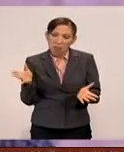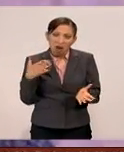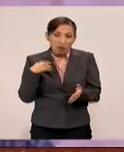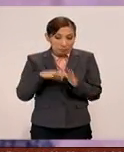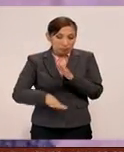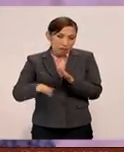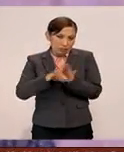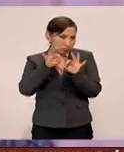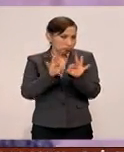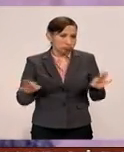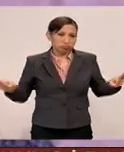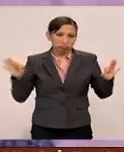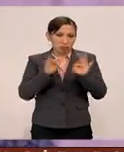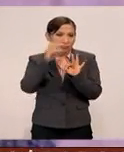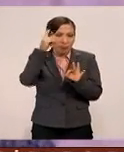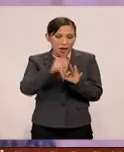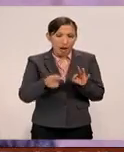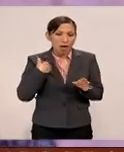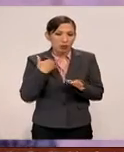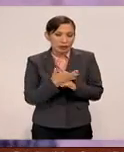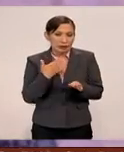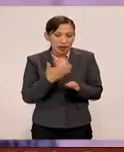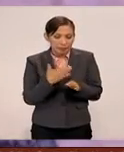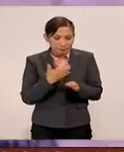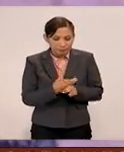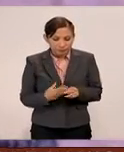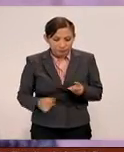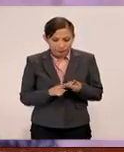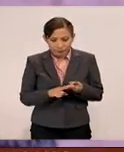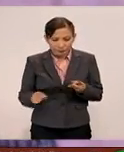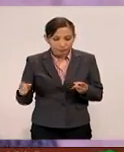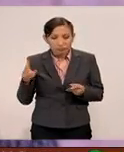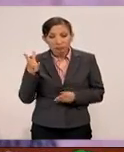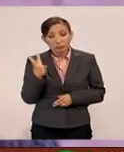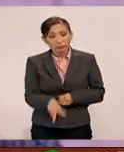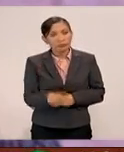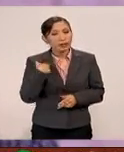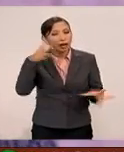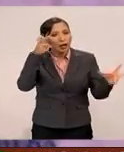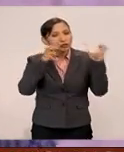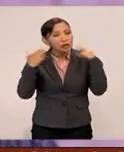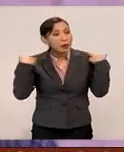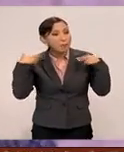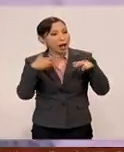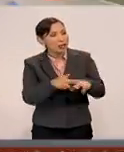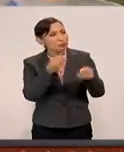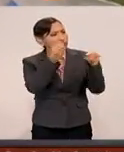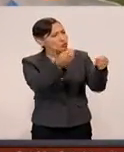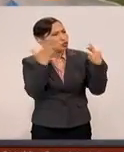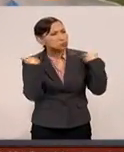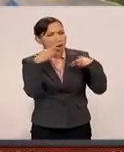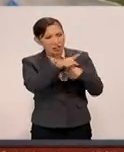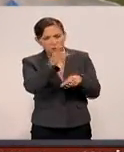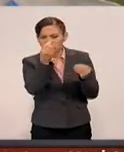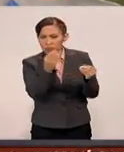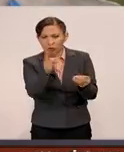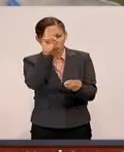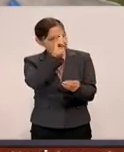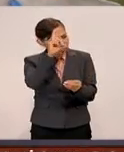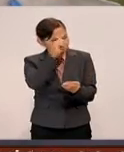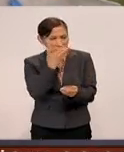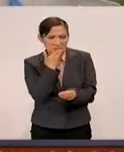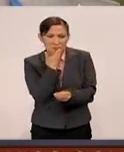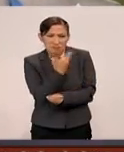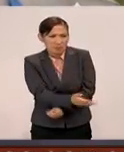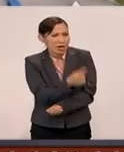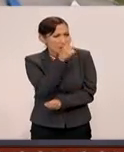esencial para la sociedad actual. Realmente escuchar a los profesores, muchos profesores nos dan muchísimos muy buenos